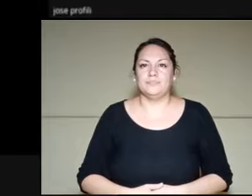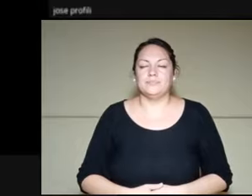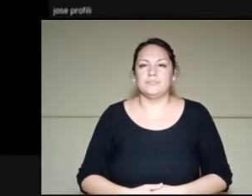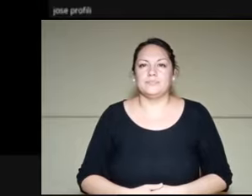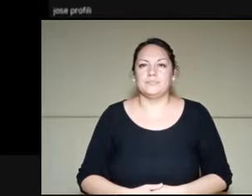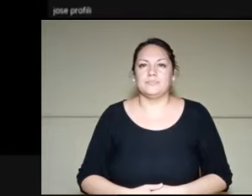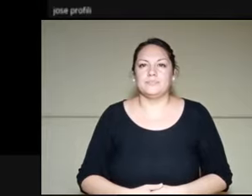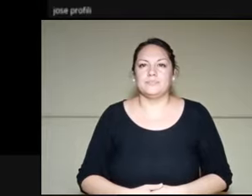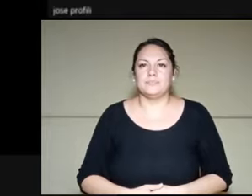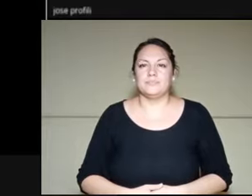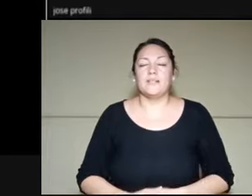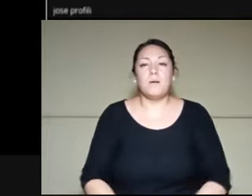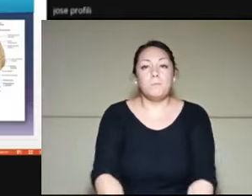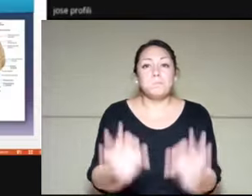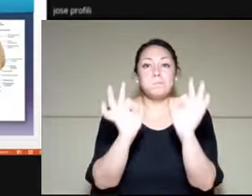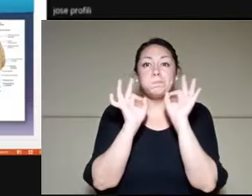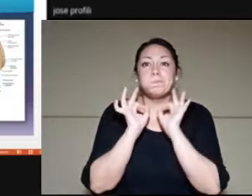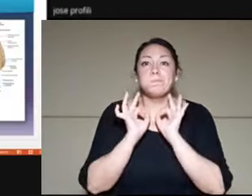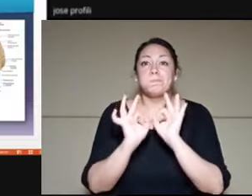Bien, bueno.